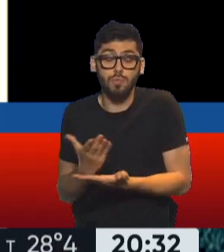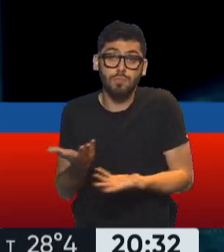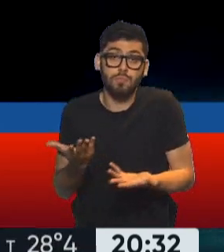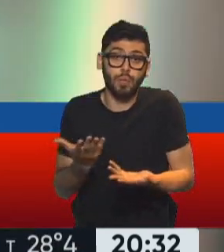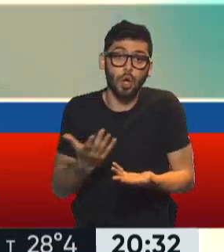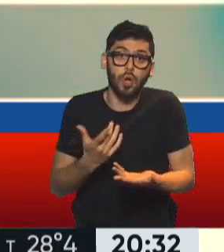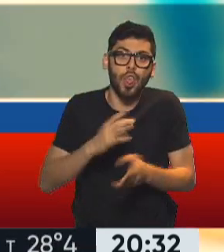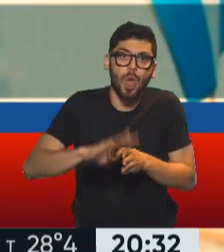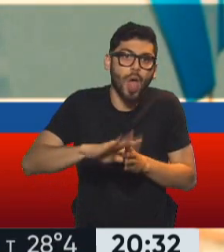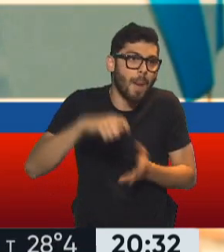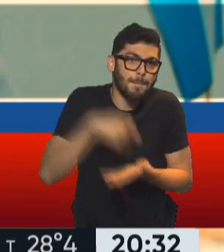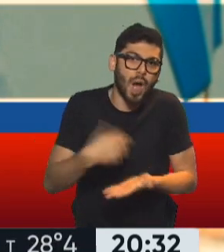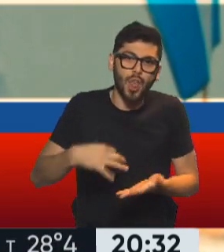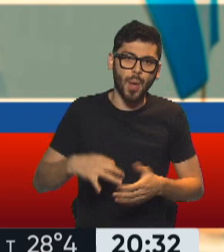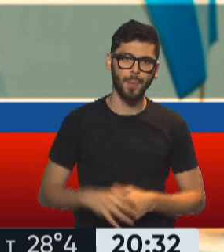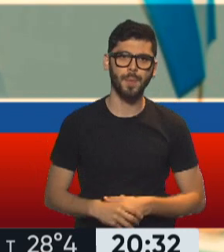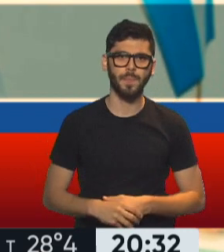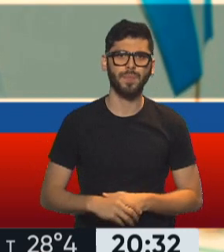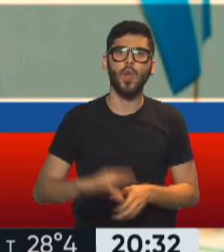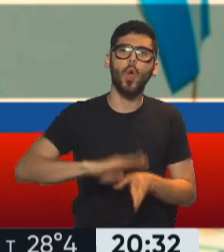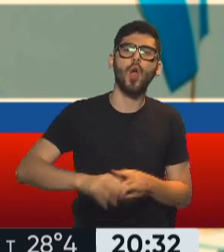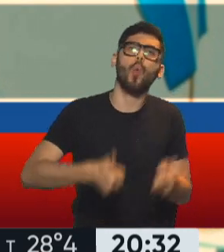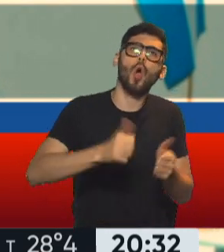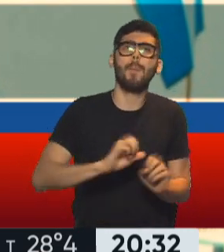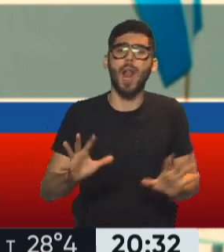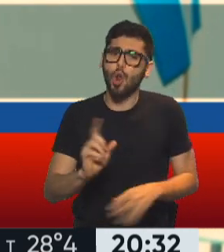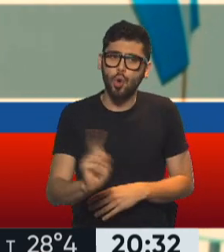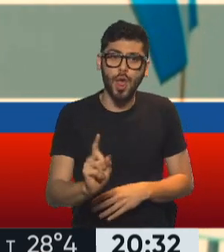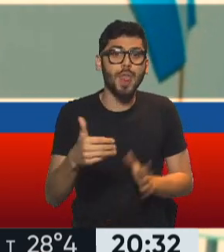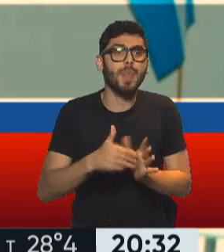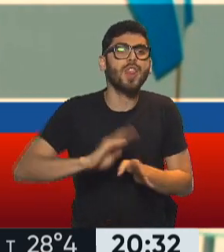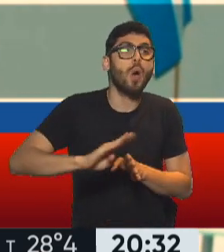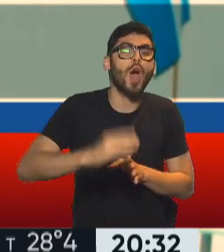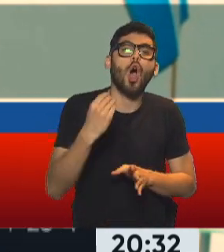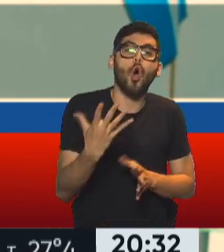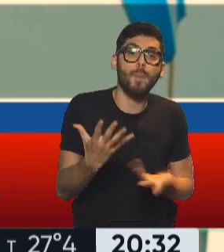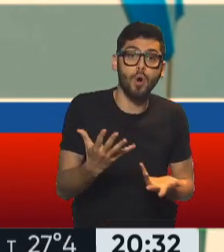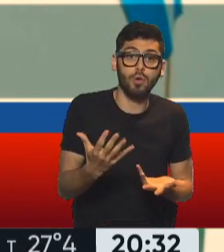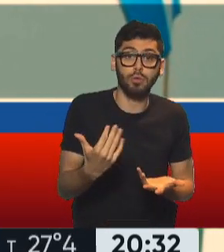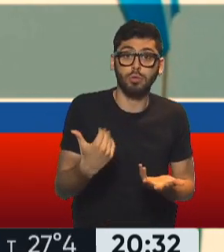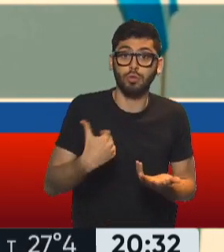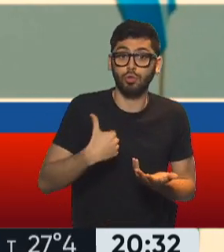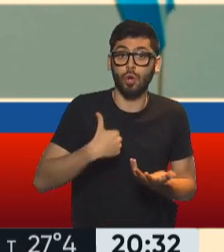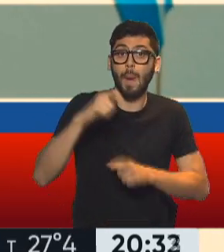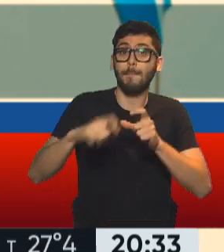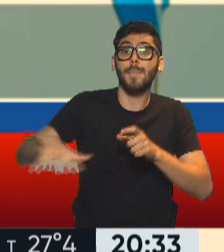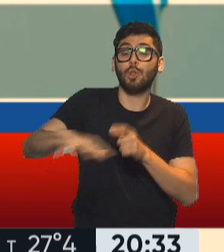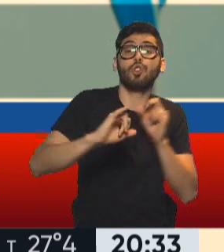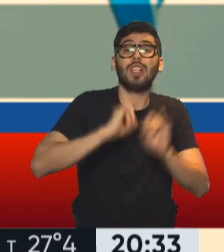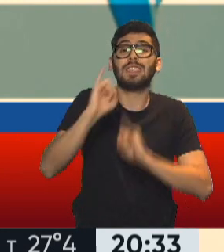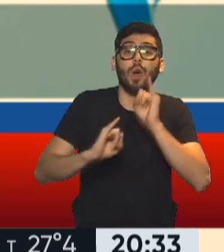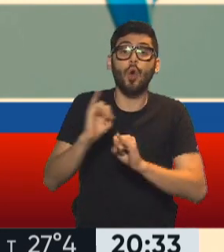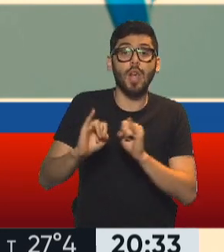se paga. Endeudarse no es ni bueno ni malo, depende cómo te endeudas, y yo estaba contándole a la audiencia la